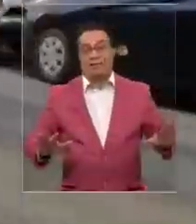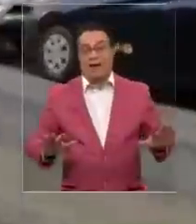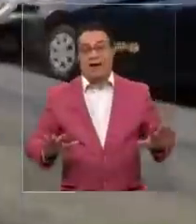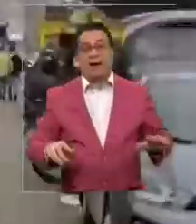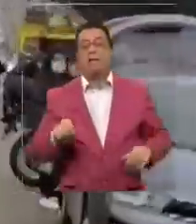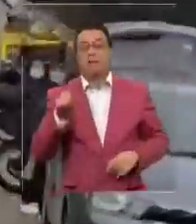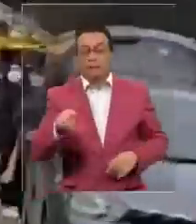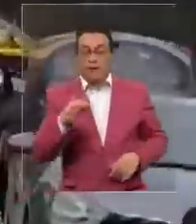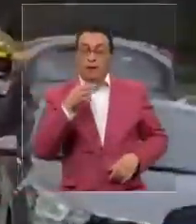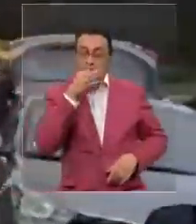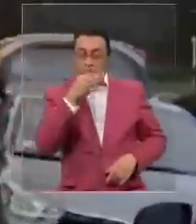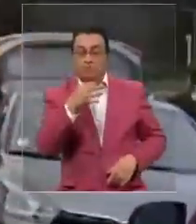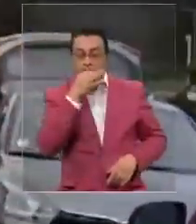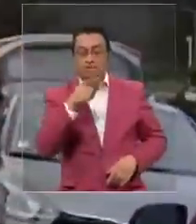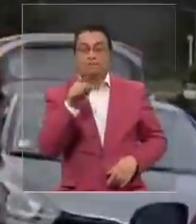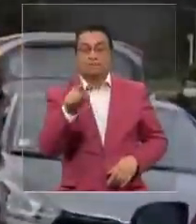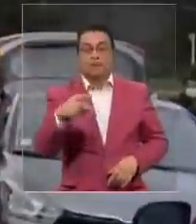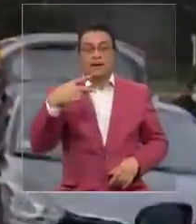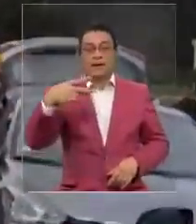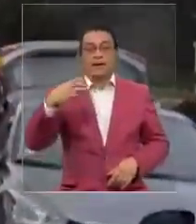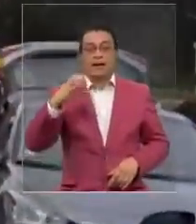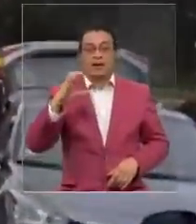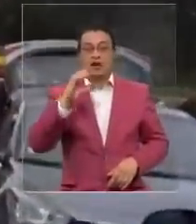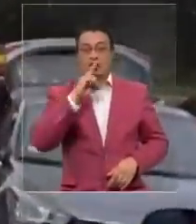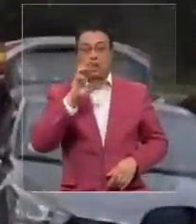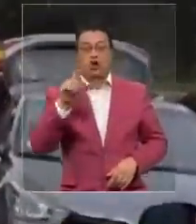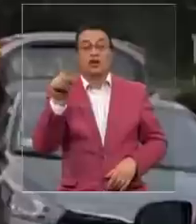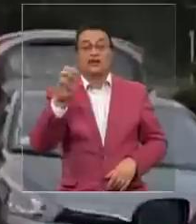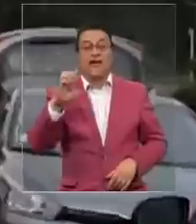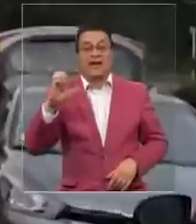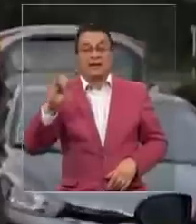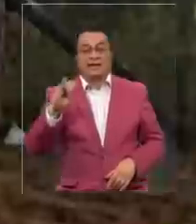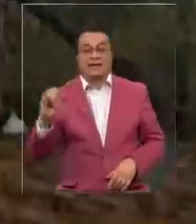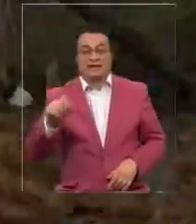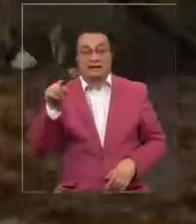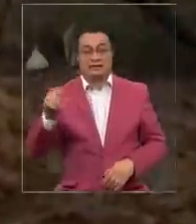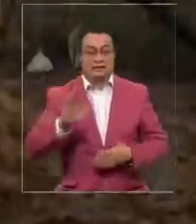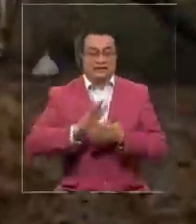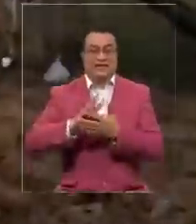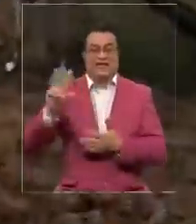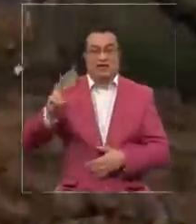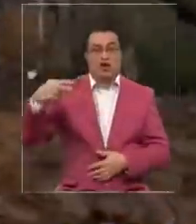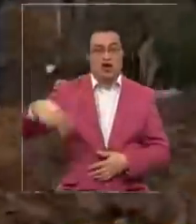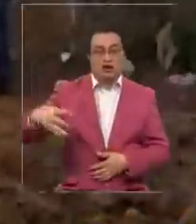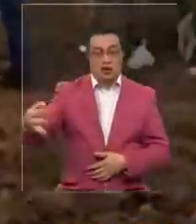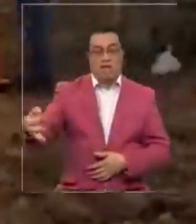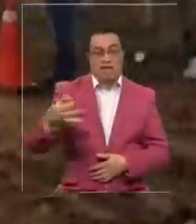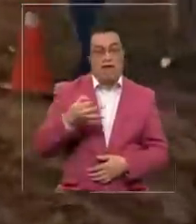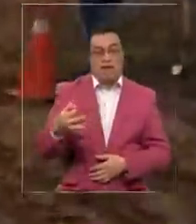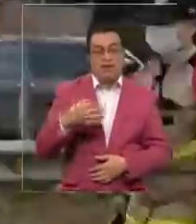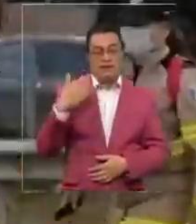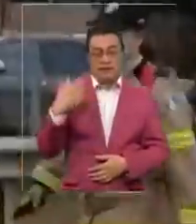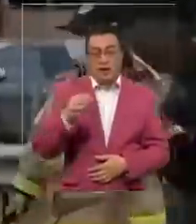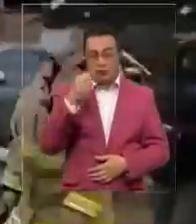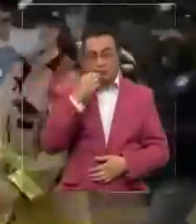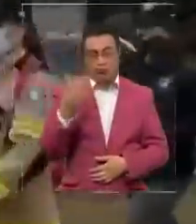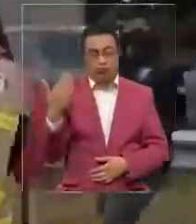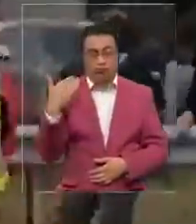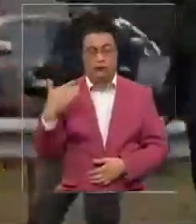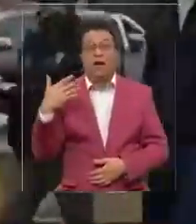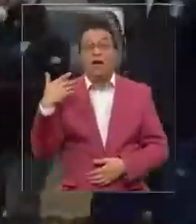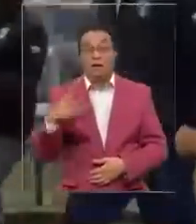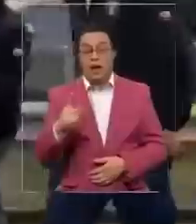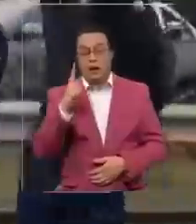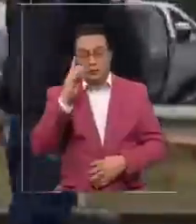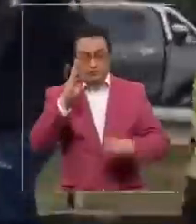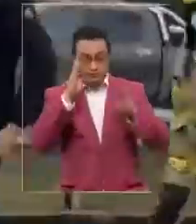que ha señalado entonces Héctor Sáez a Chilevisión Noticias durante los últimos minutos, además.